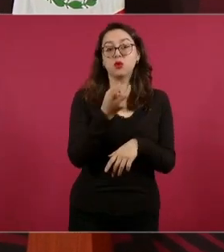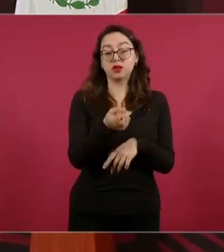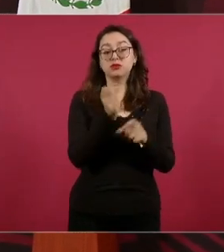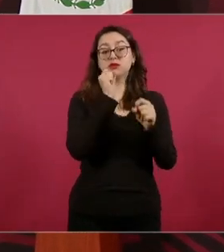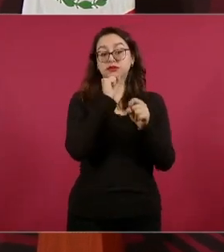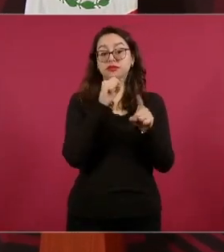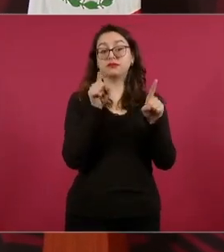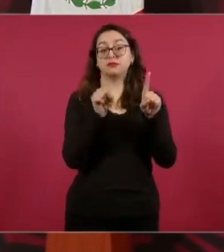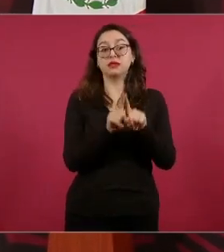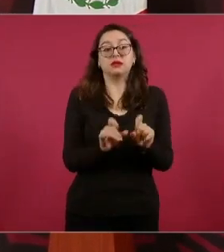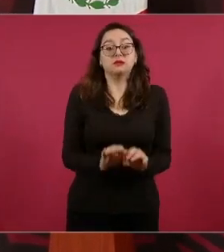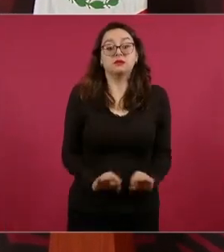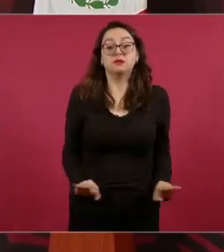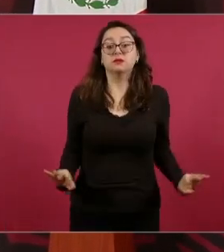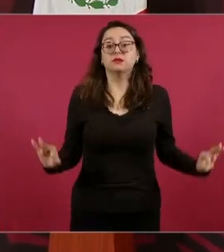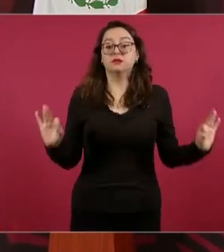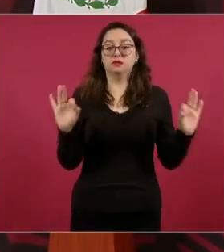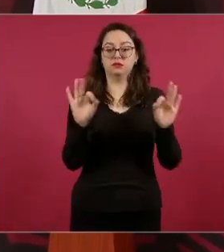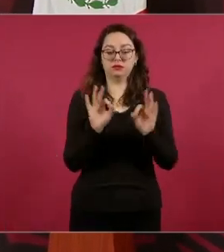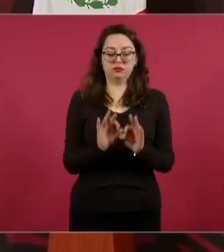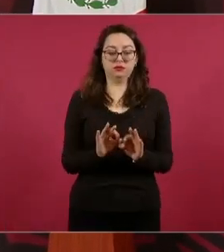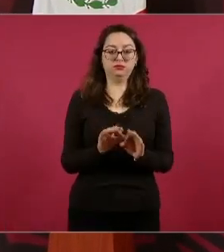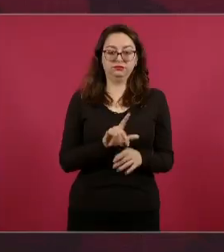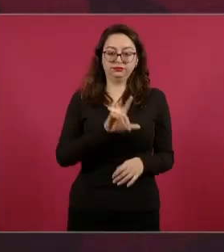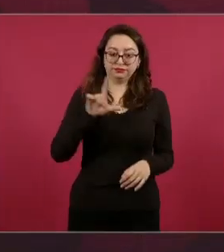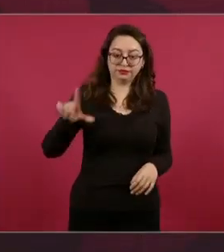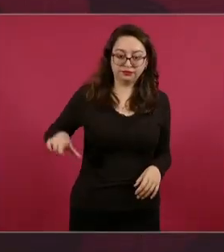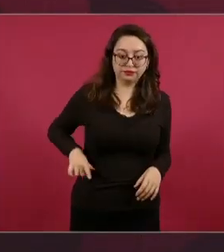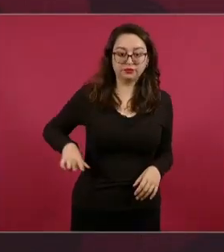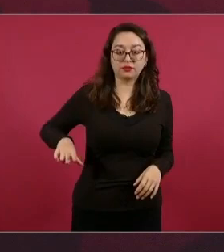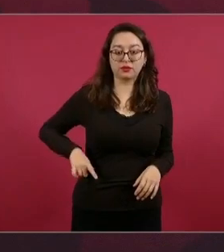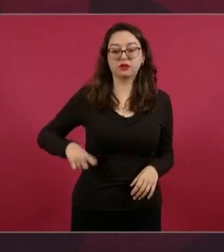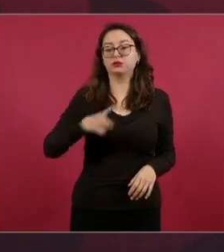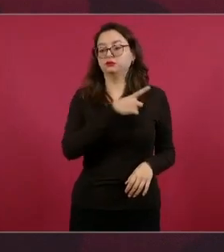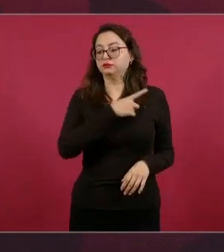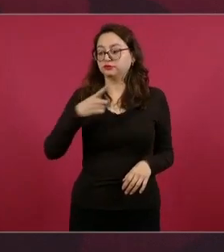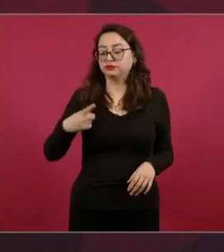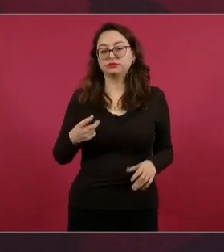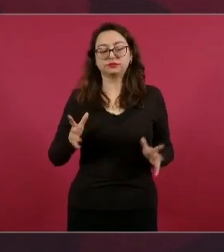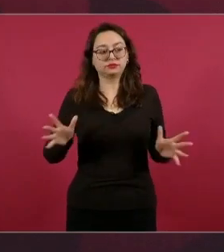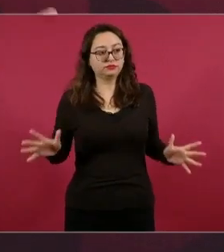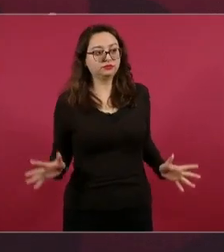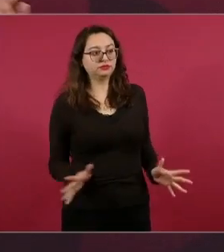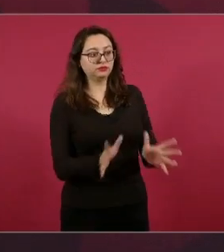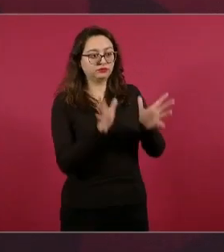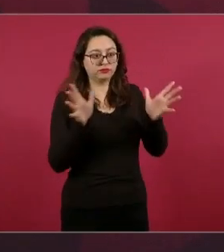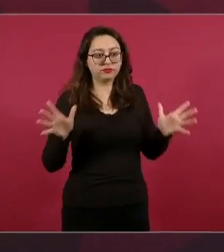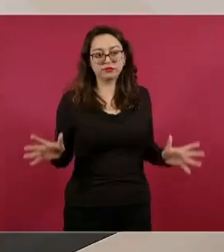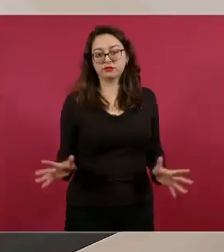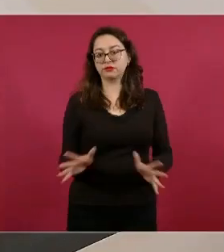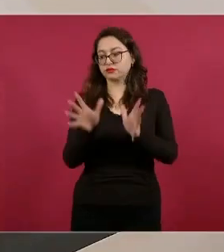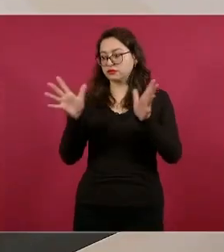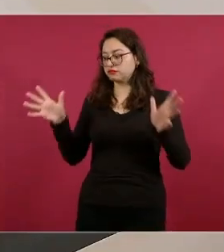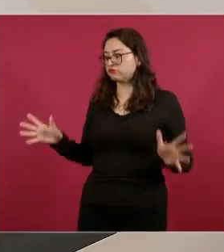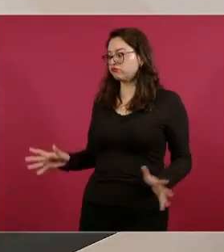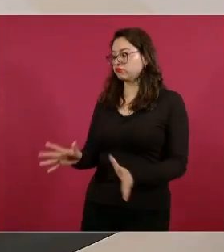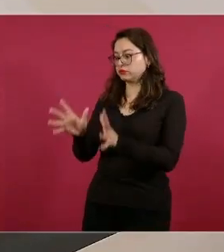el que el Estado promueva el desarrollo porque los tecnócratas